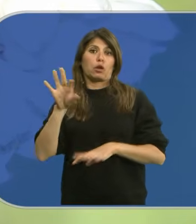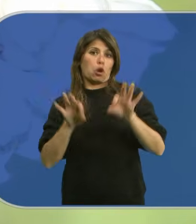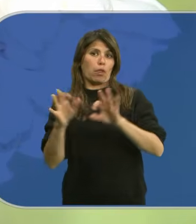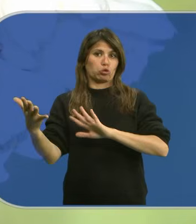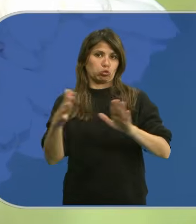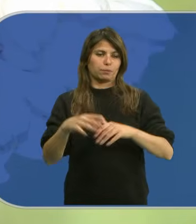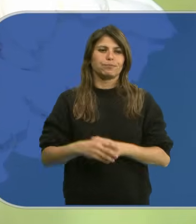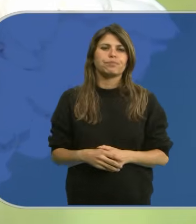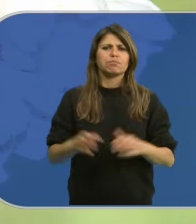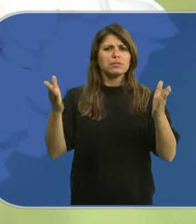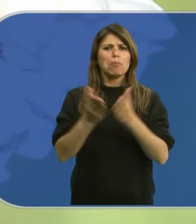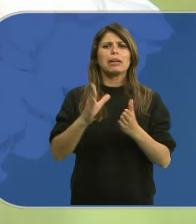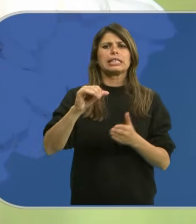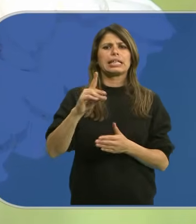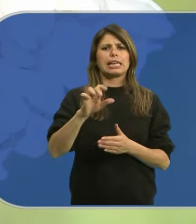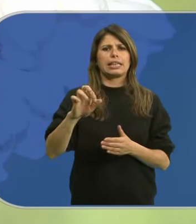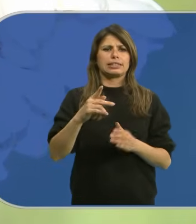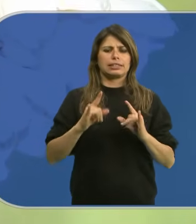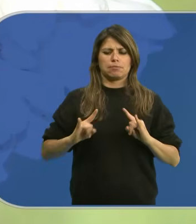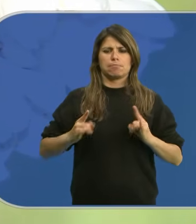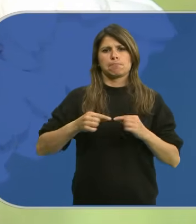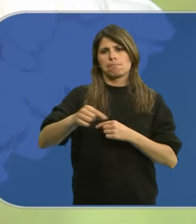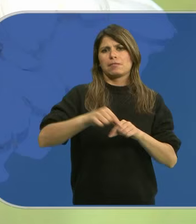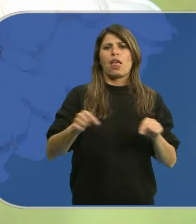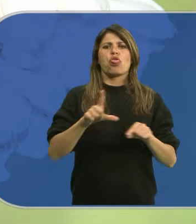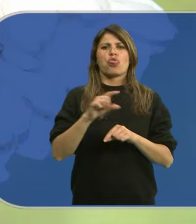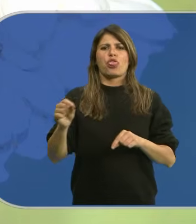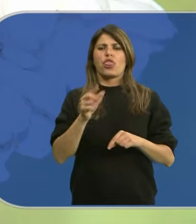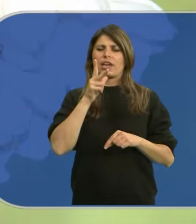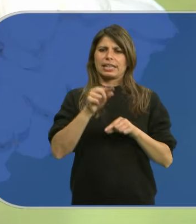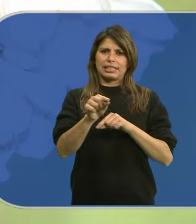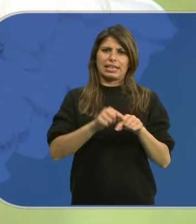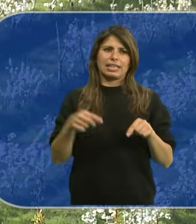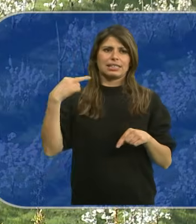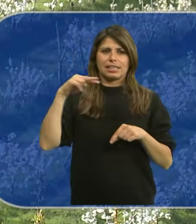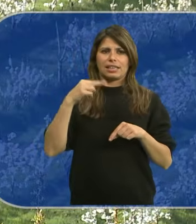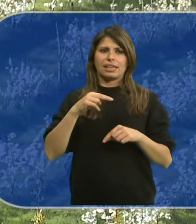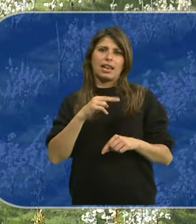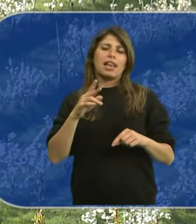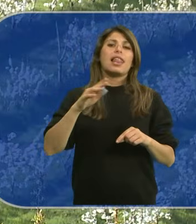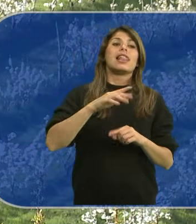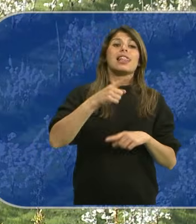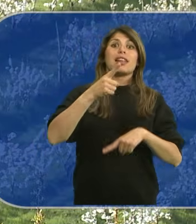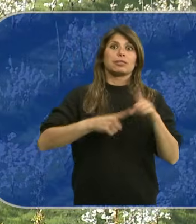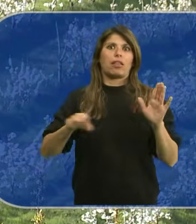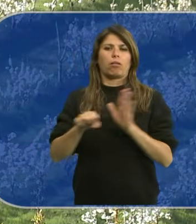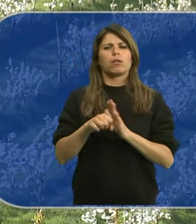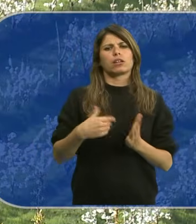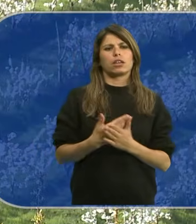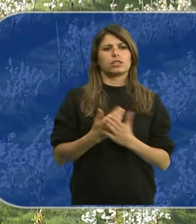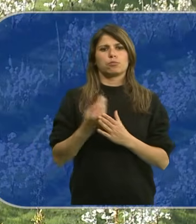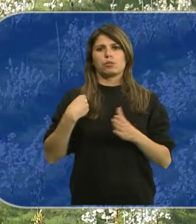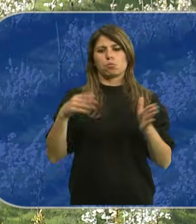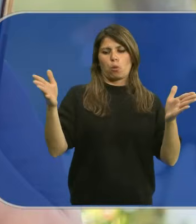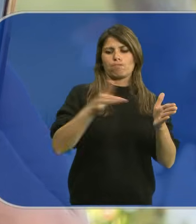grados. En el Valle de las Cadrechas se cultivan unas 100 hectáreas de cereza, la mitad bajo el paraguas de la marca de garantía. Este paisaje cubierto